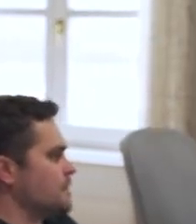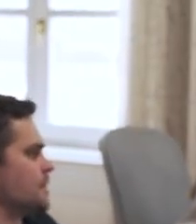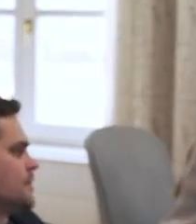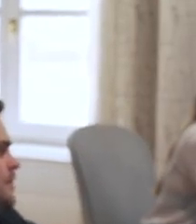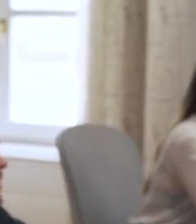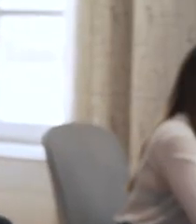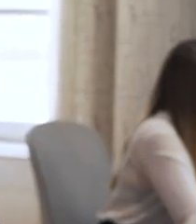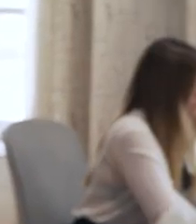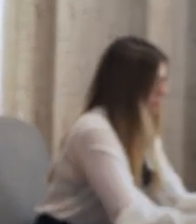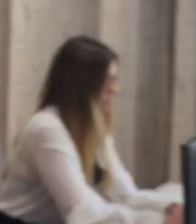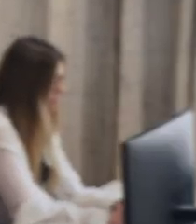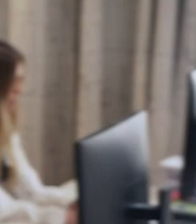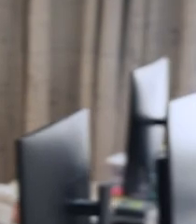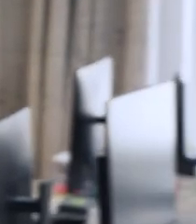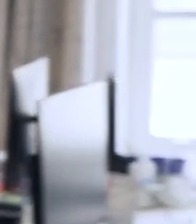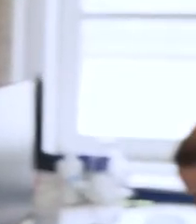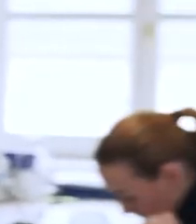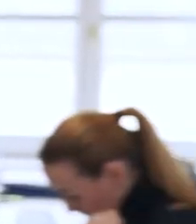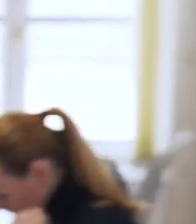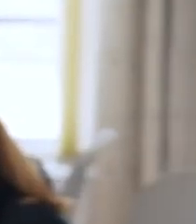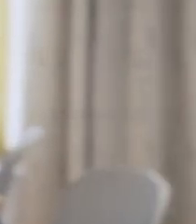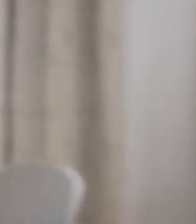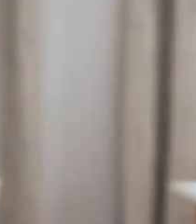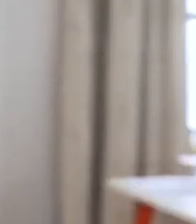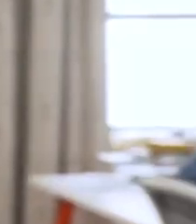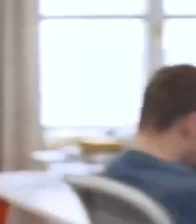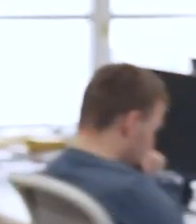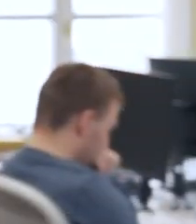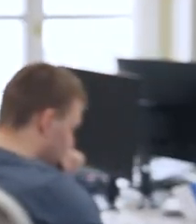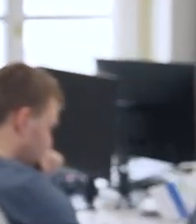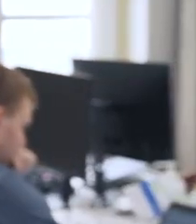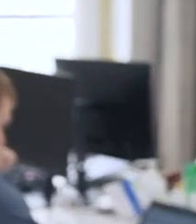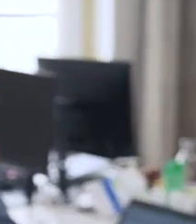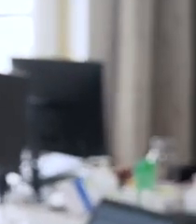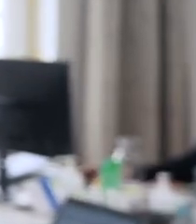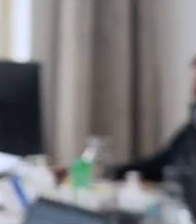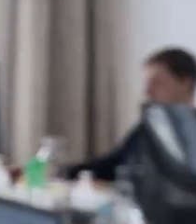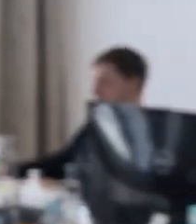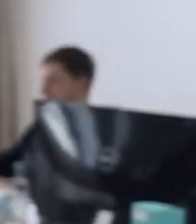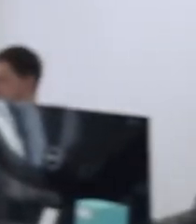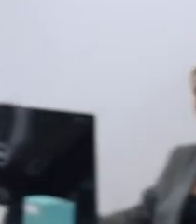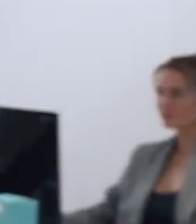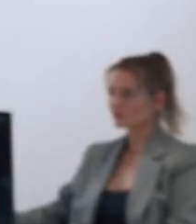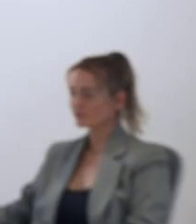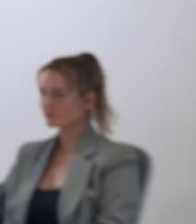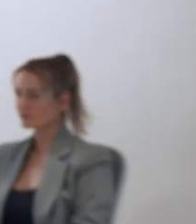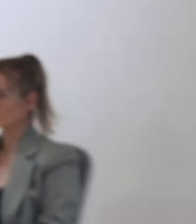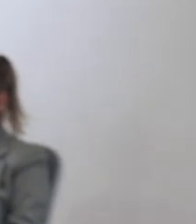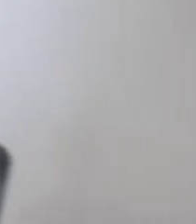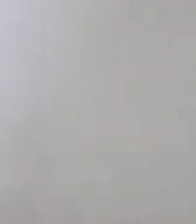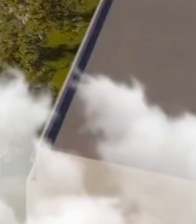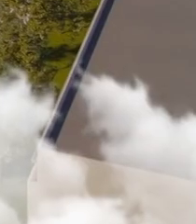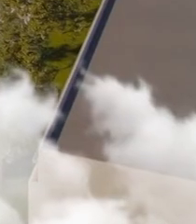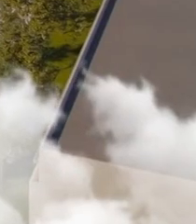Innovat. This idea started more than 20 years ago. When I, as a 17-year-old boy, left Slovakia for the